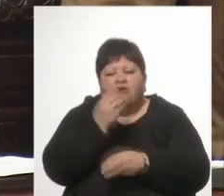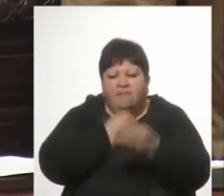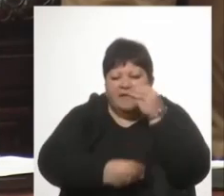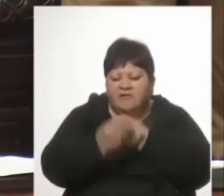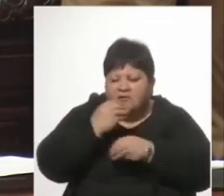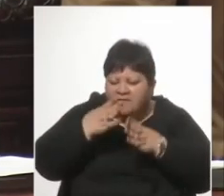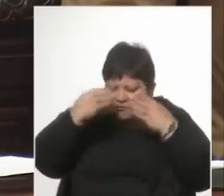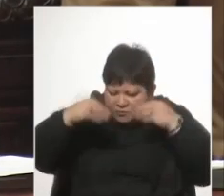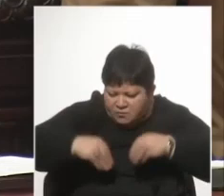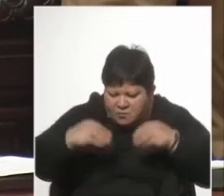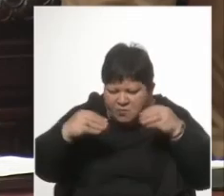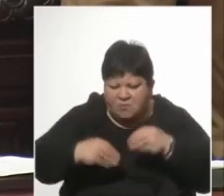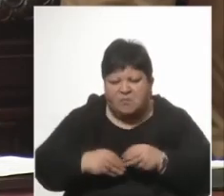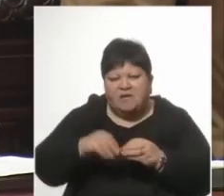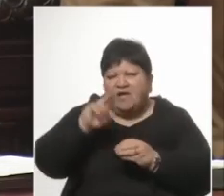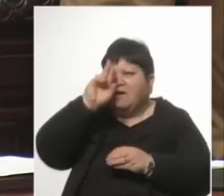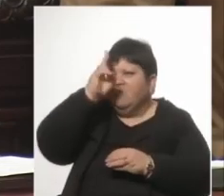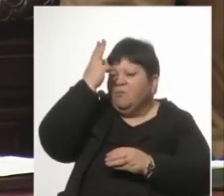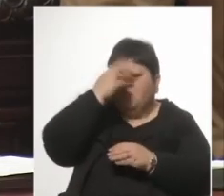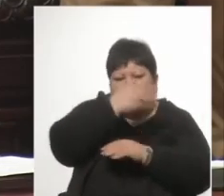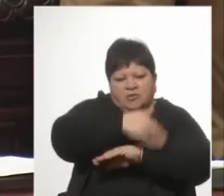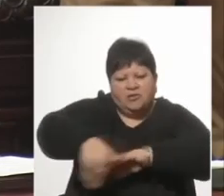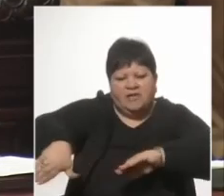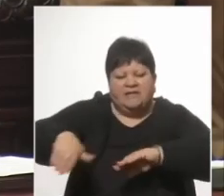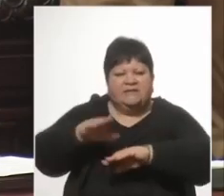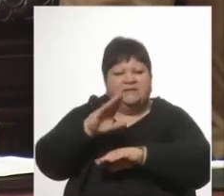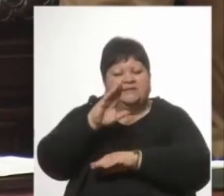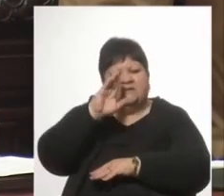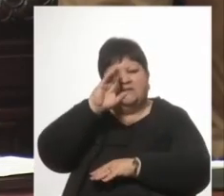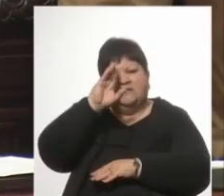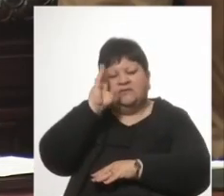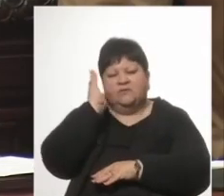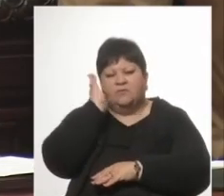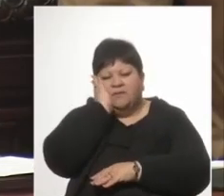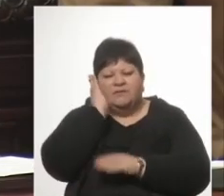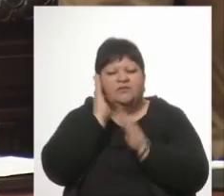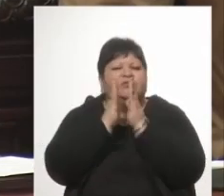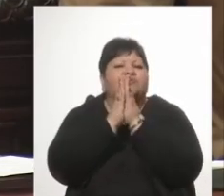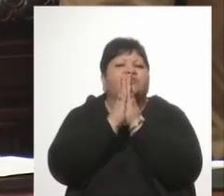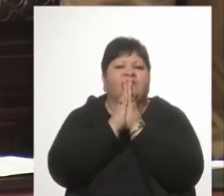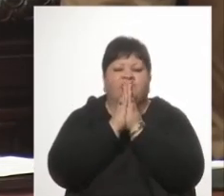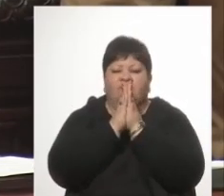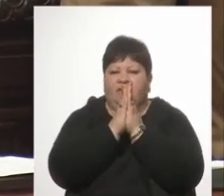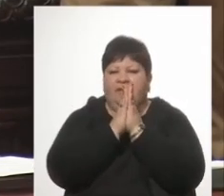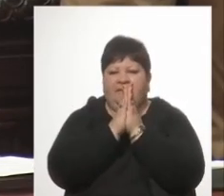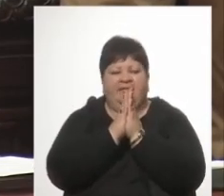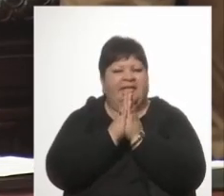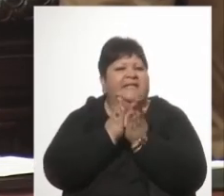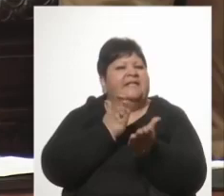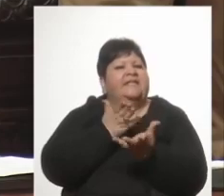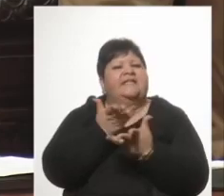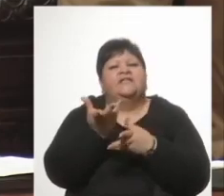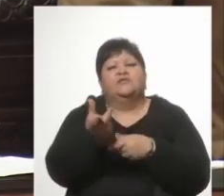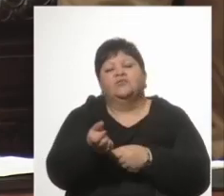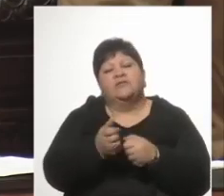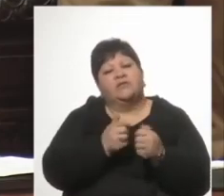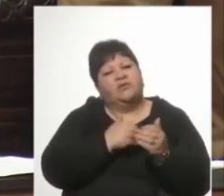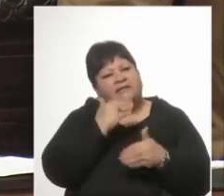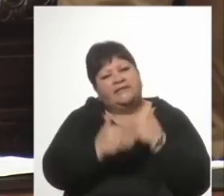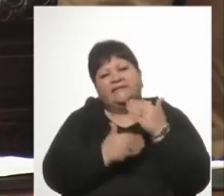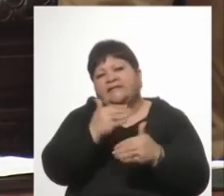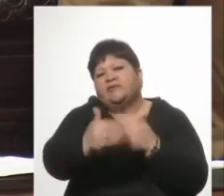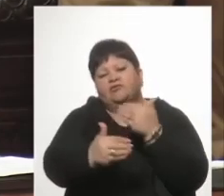las calles, más de 12.000. Señor senador, mire, yo le voy a pedir, por favor, que colabore con el desarrollo de